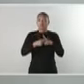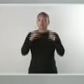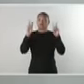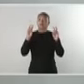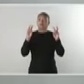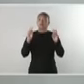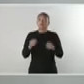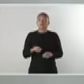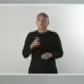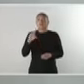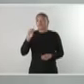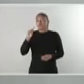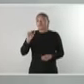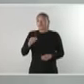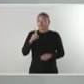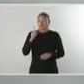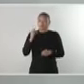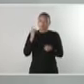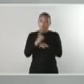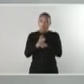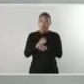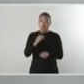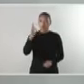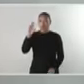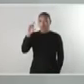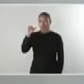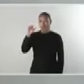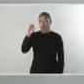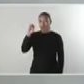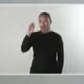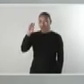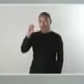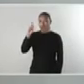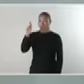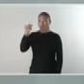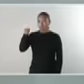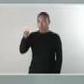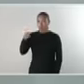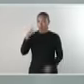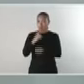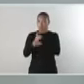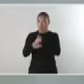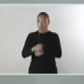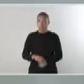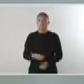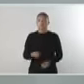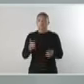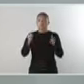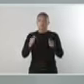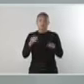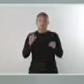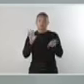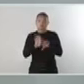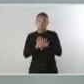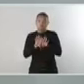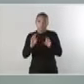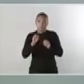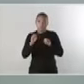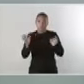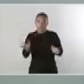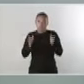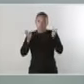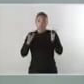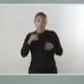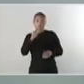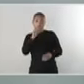candidato del partido Acción Nacional Francisco Javier García Cabeza de Vaca aquí no se sorprende a nadie Efectivamente